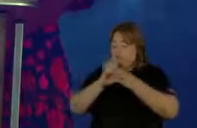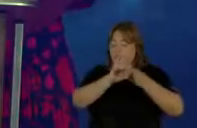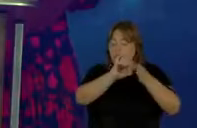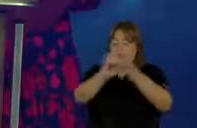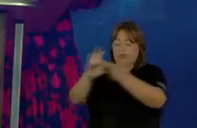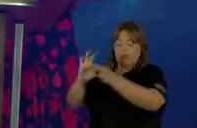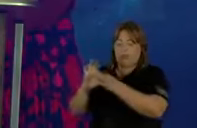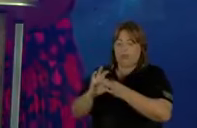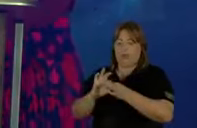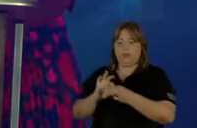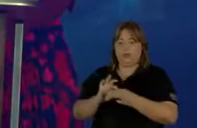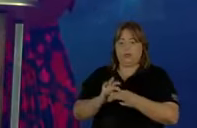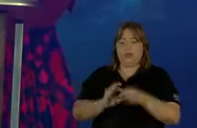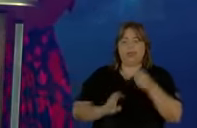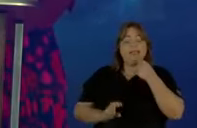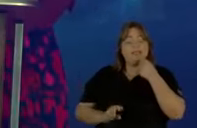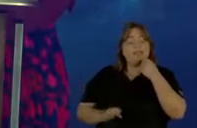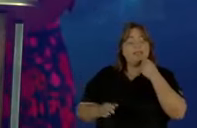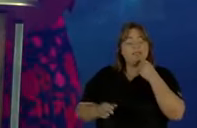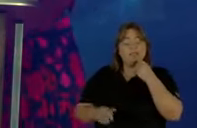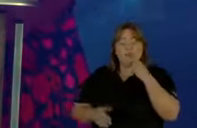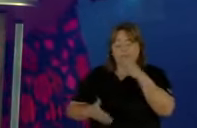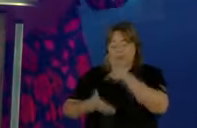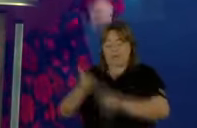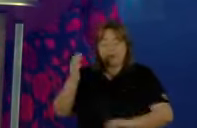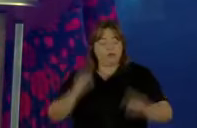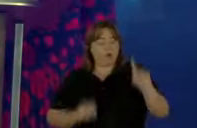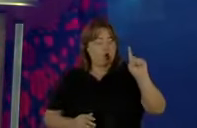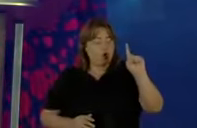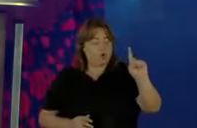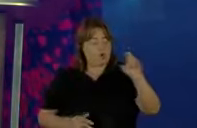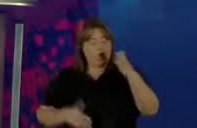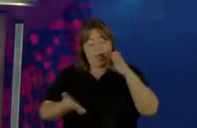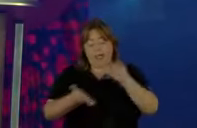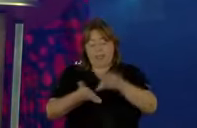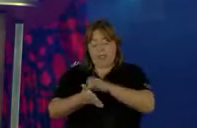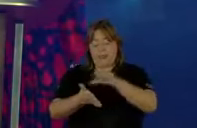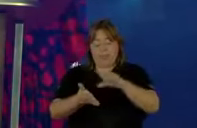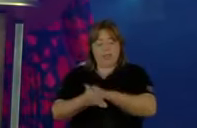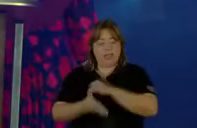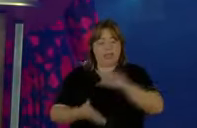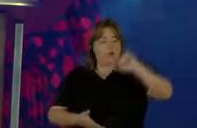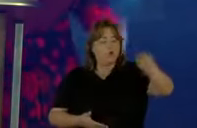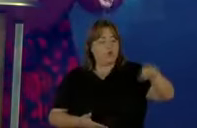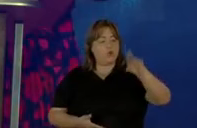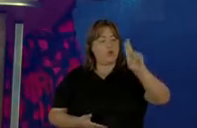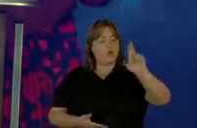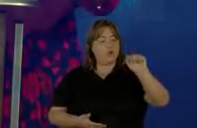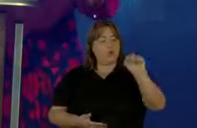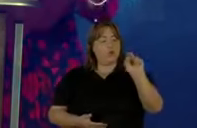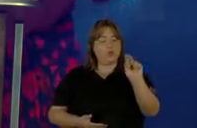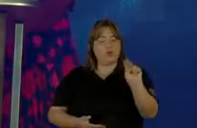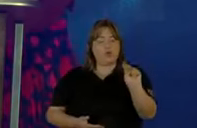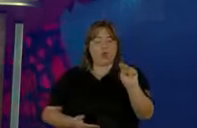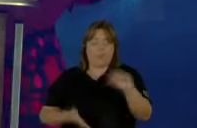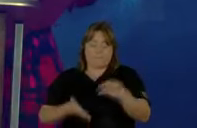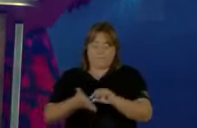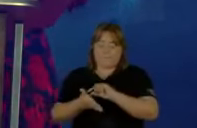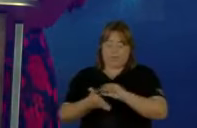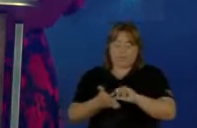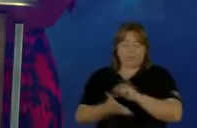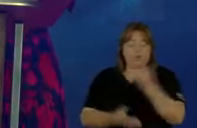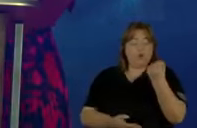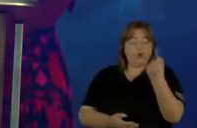la palabra del Señor en el capítulo 1 del Evangelio según San Juan. Gracias, Señor. En el verso